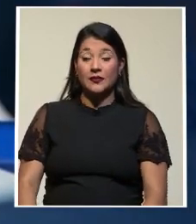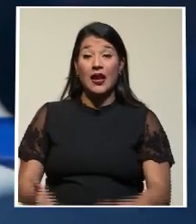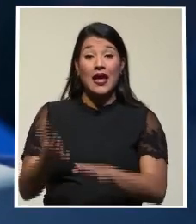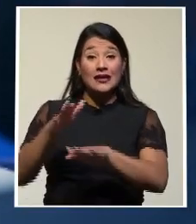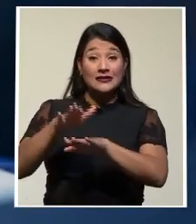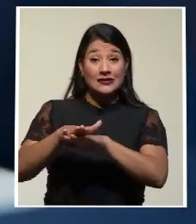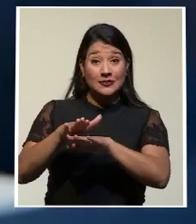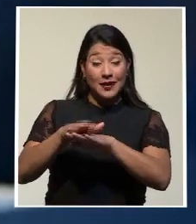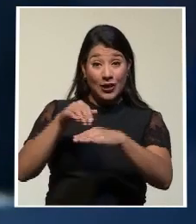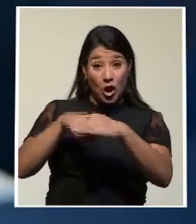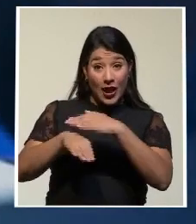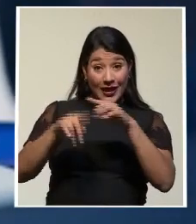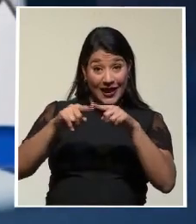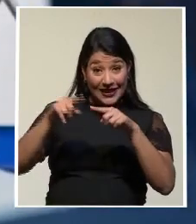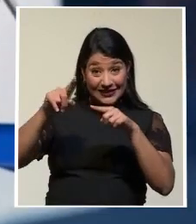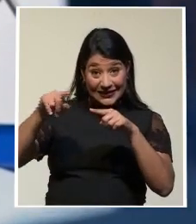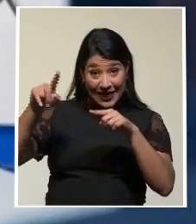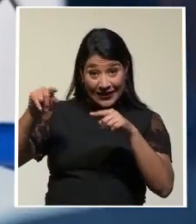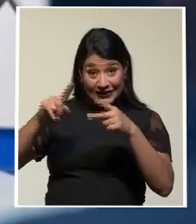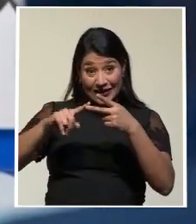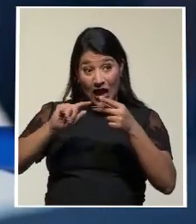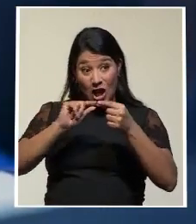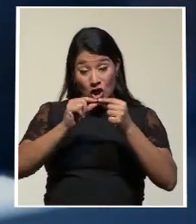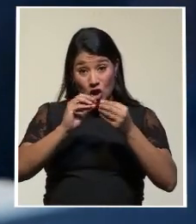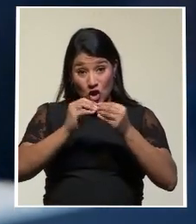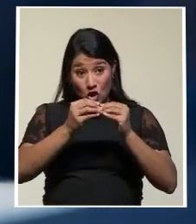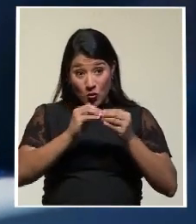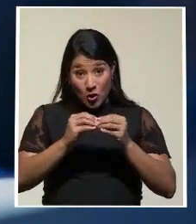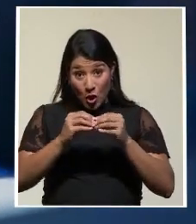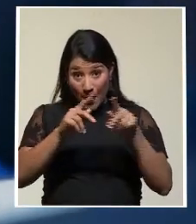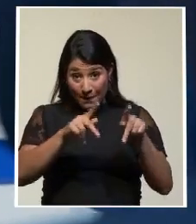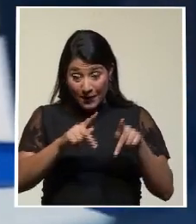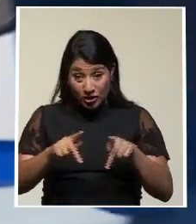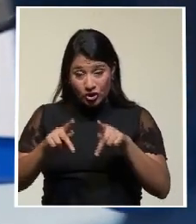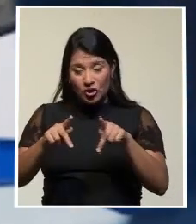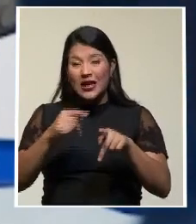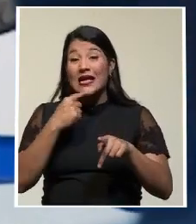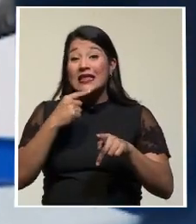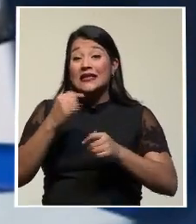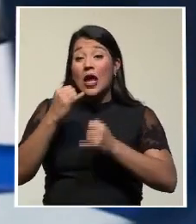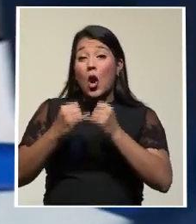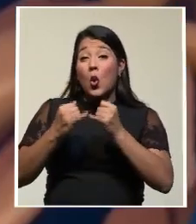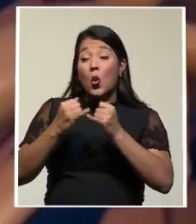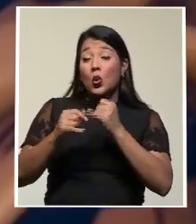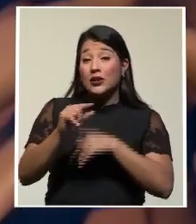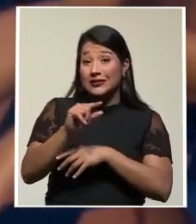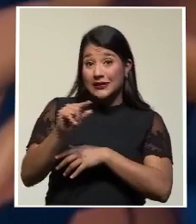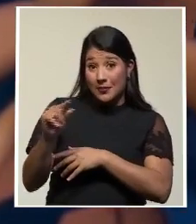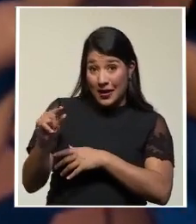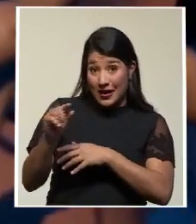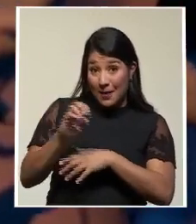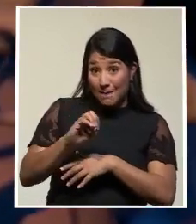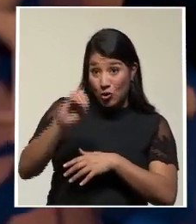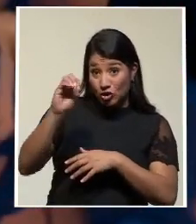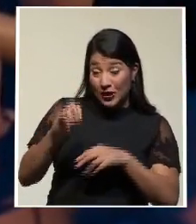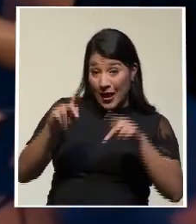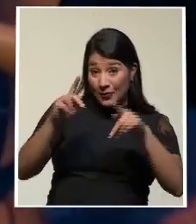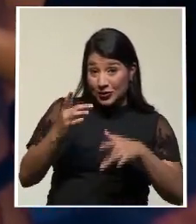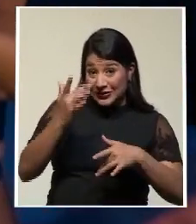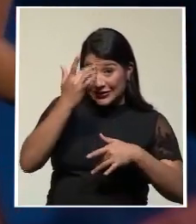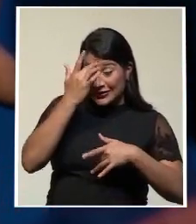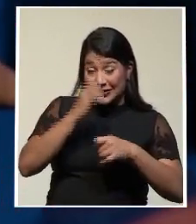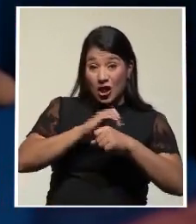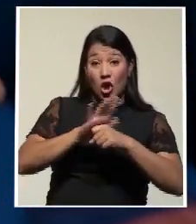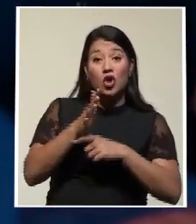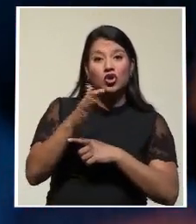Expertos en estadística y demografía señalan que existe evidencia de que en la última semana la tasa de reproducción del virus contra la